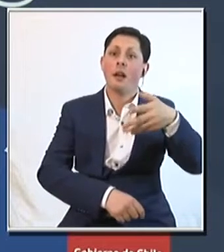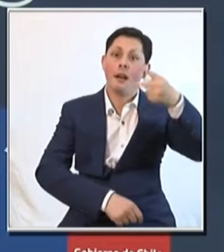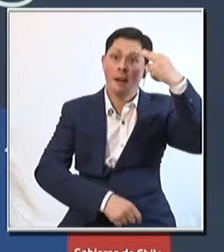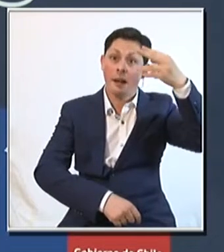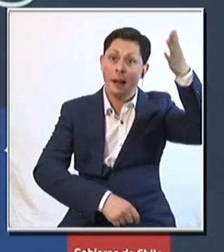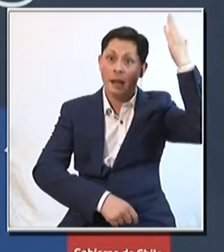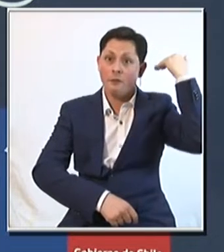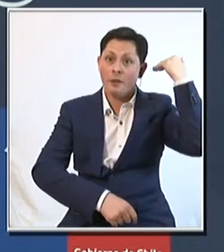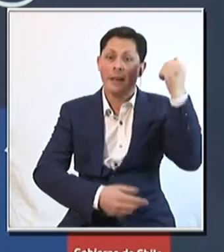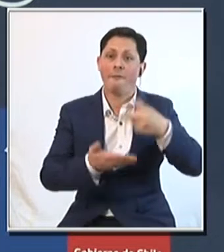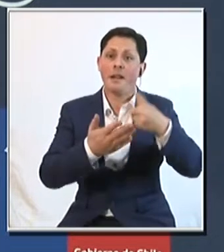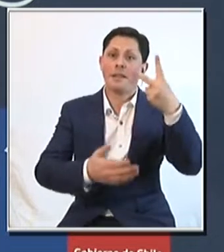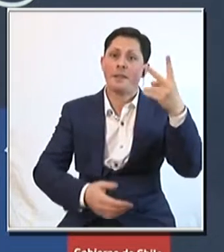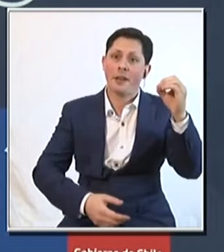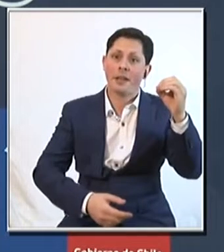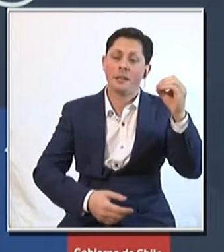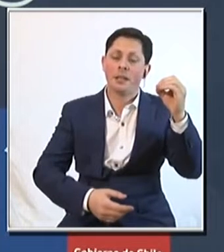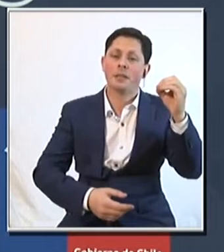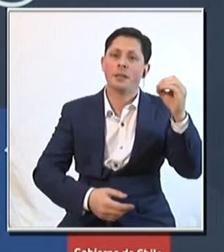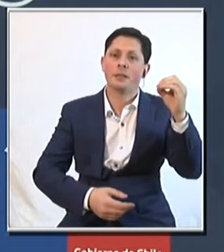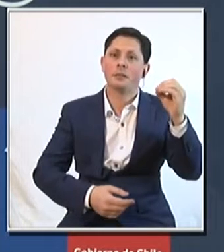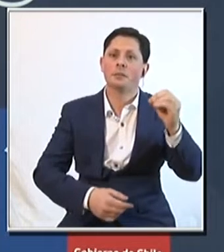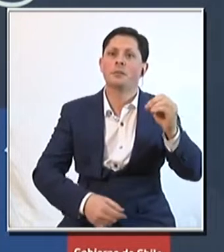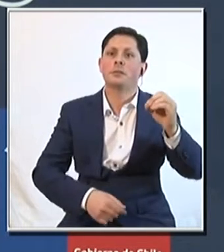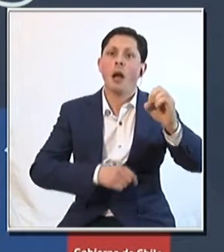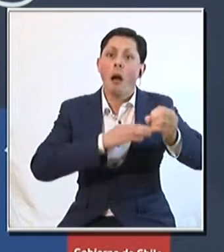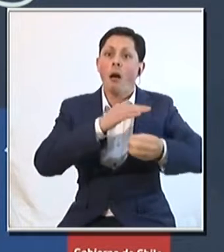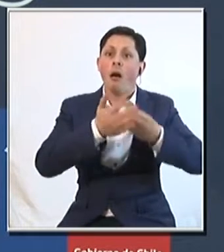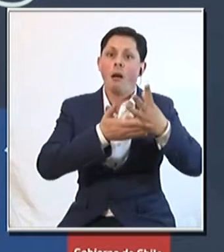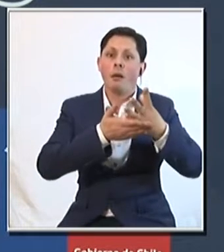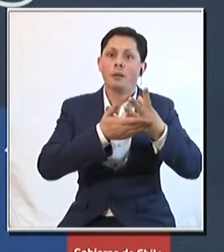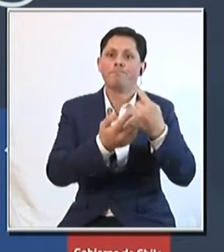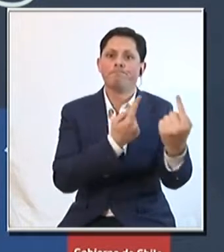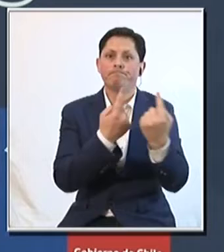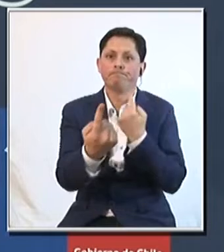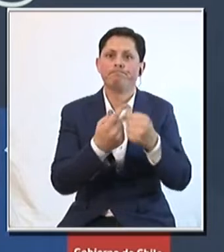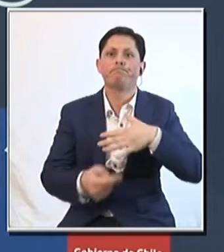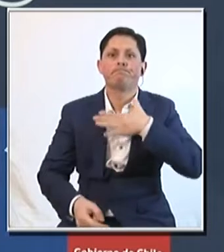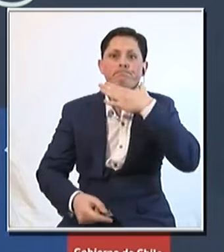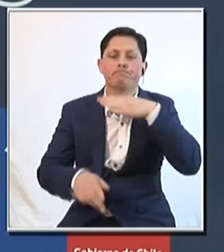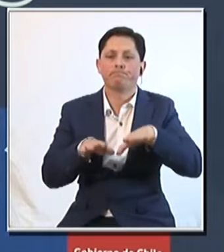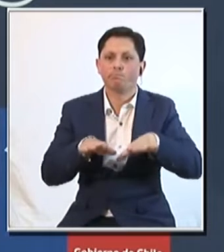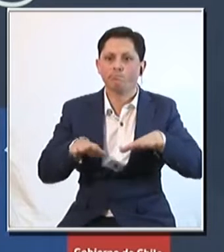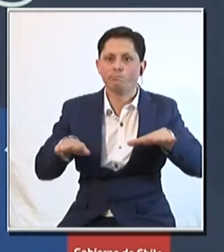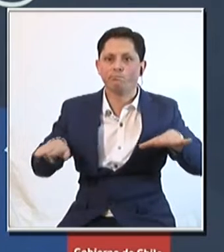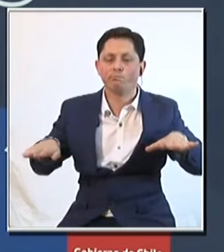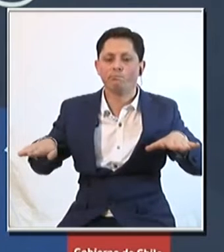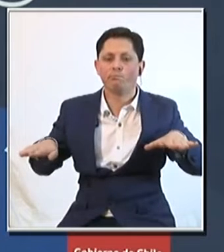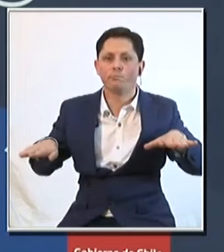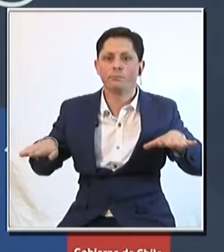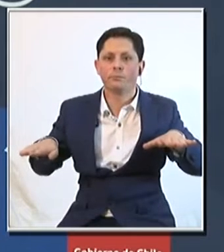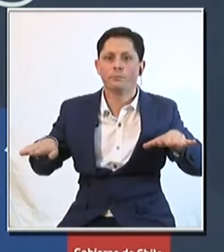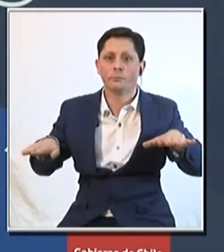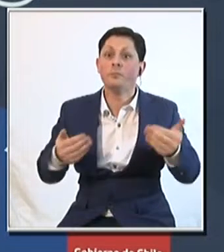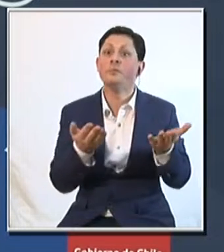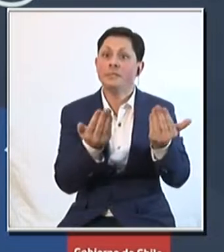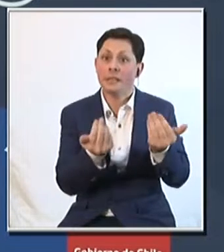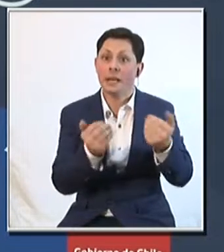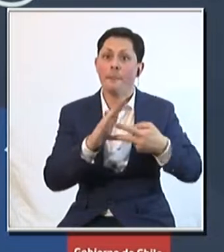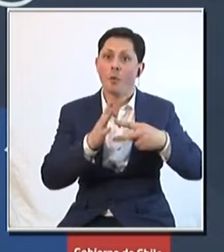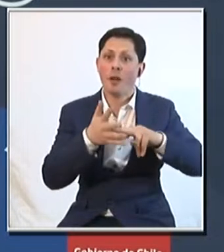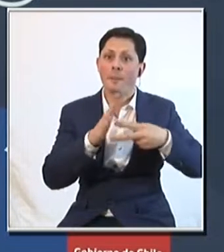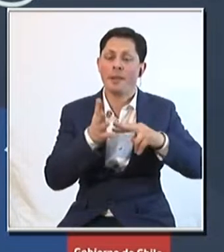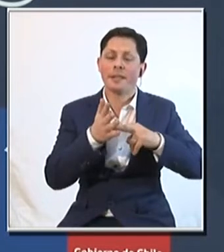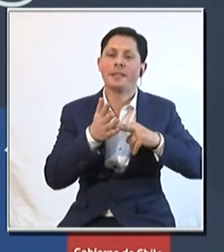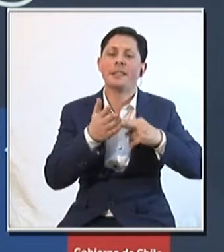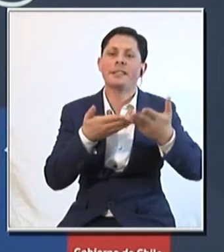2020. No queremos tener que llegar a reconvertir unidades de pacientes críticos que son necesarias para problemas de